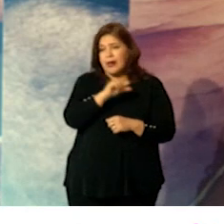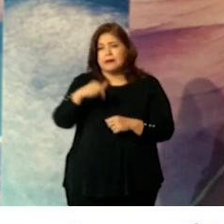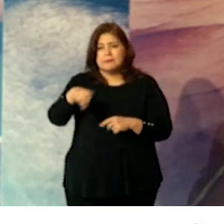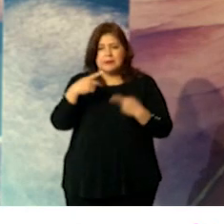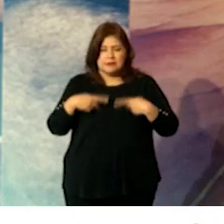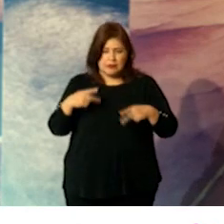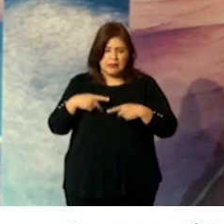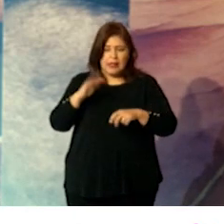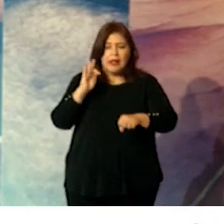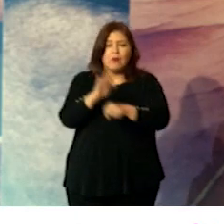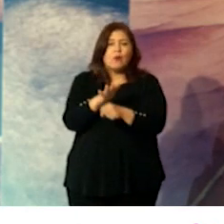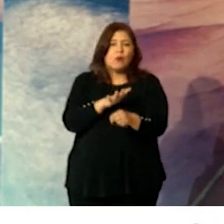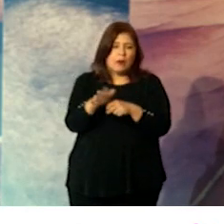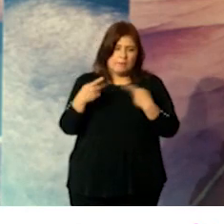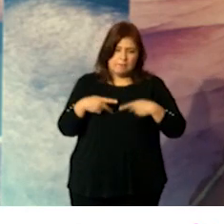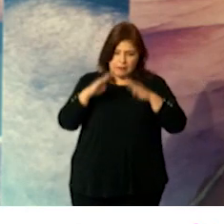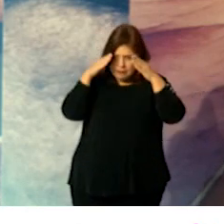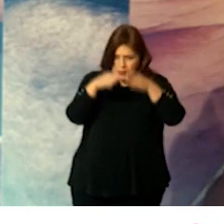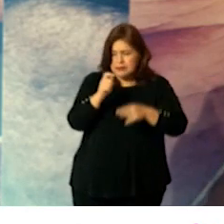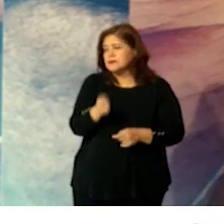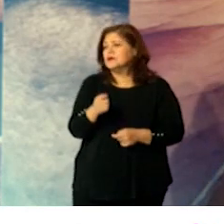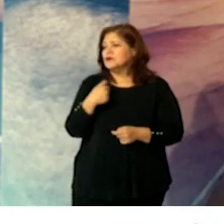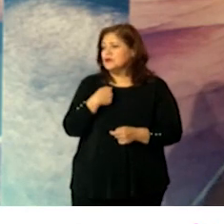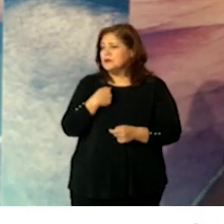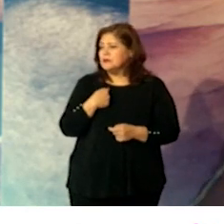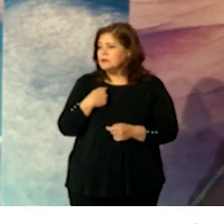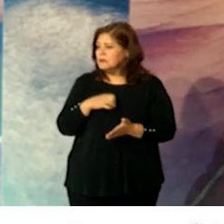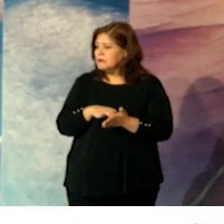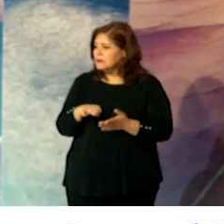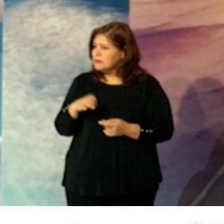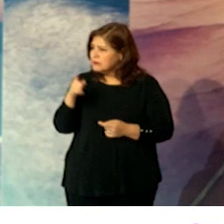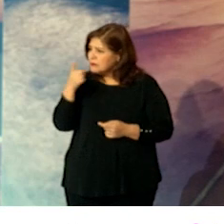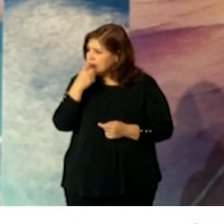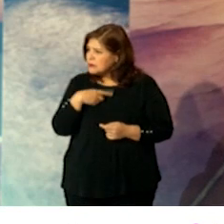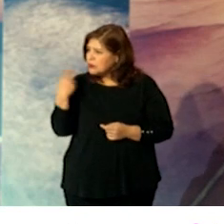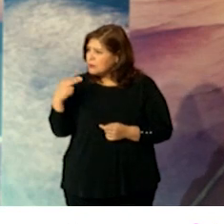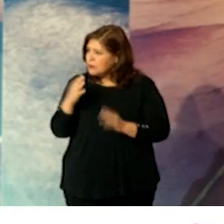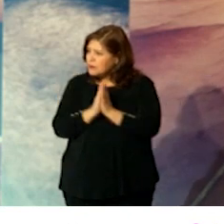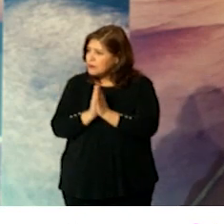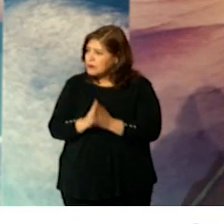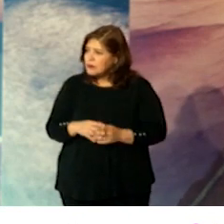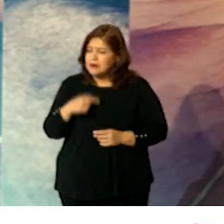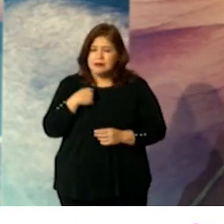esta política. ¿A qué voy? Estoy totalmente... ¿Me puede decir su nombre, por favor? ¿Sí?